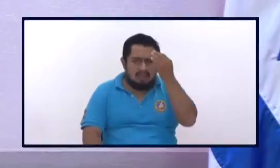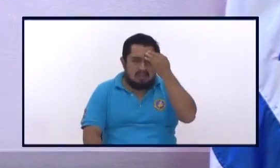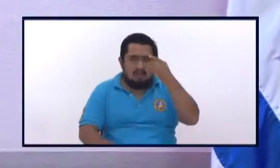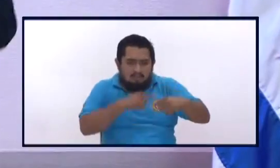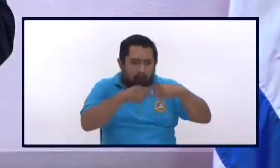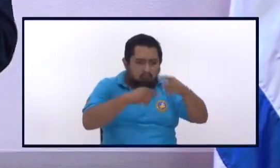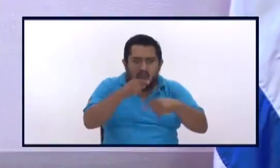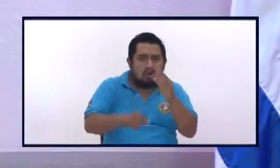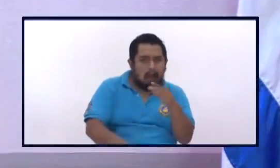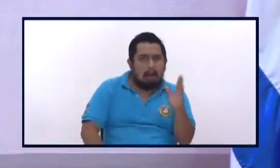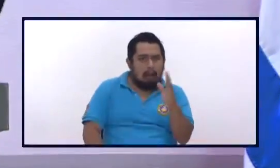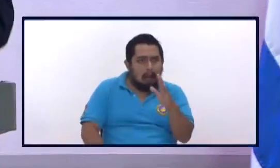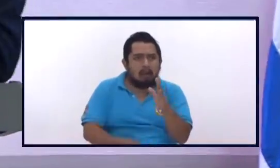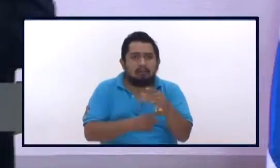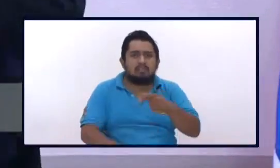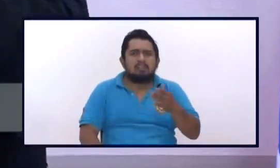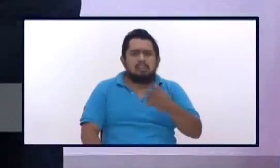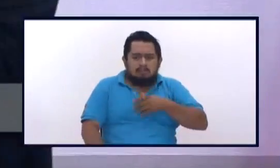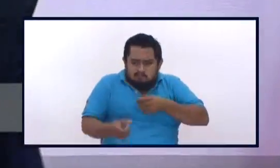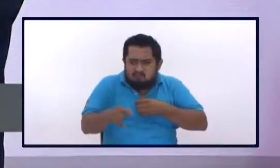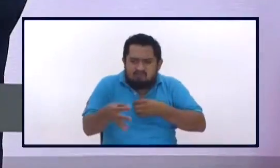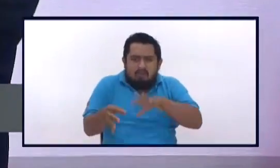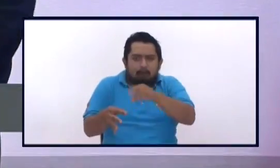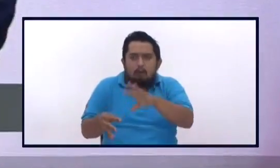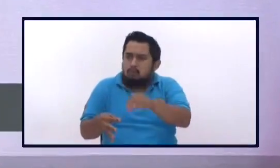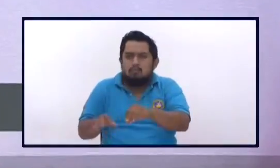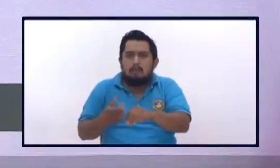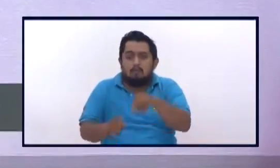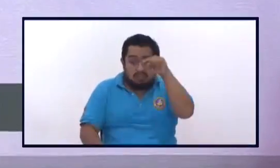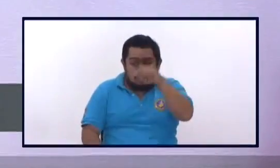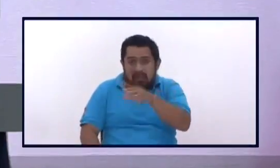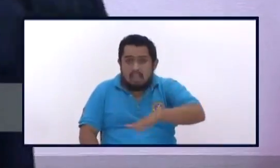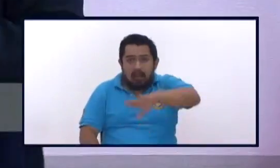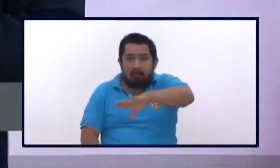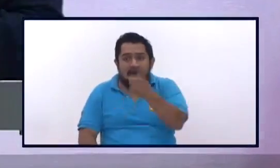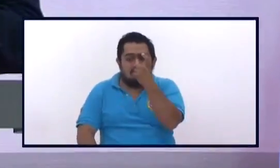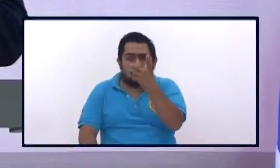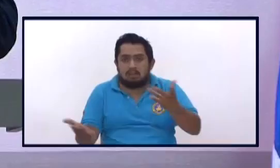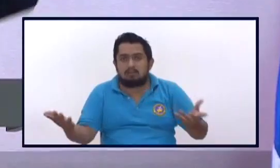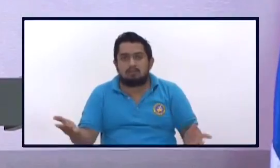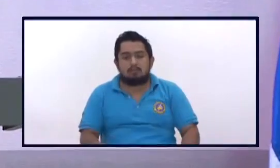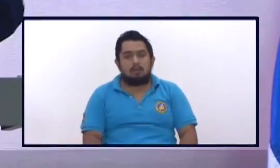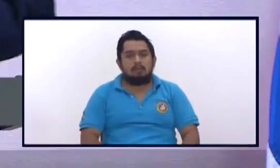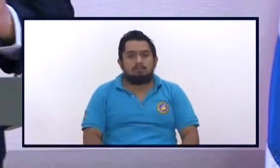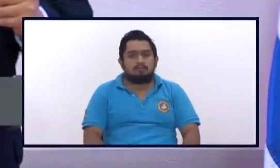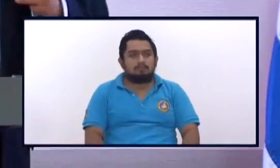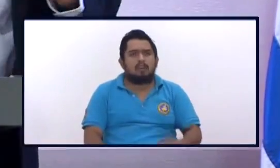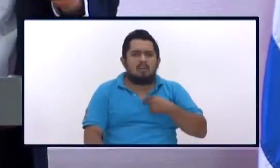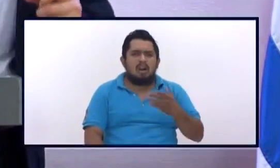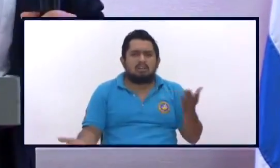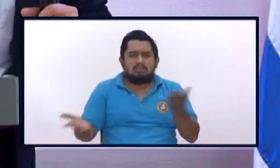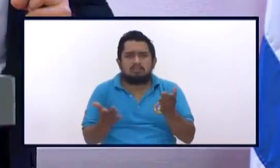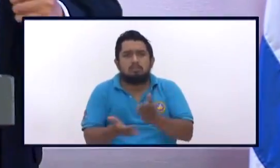está así toda floja te das cuenta porque las cosas no arrancan que bien fácil porque la cobertura es en esa área no está y qué voy a hacer entonces